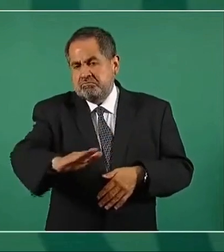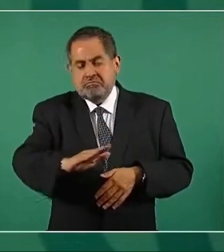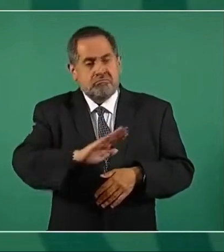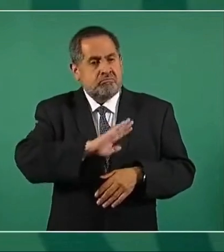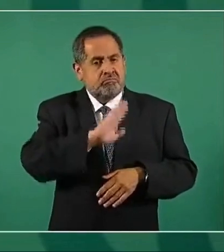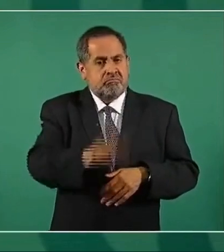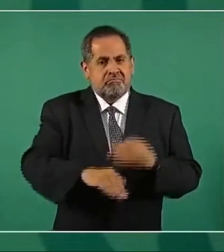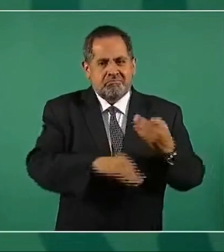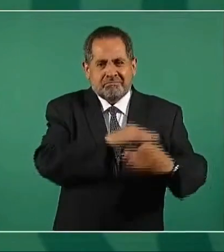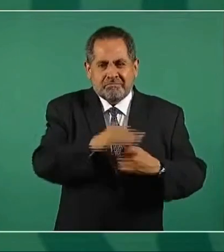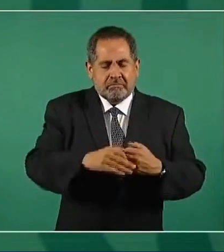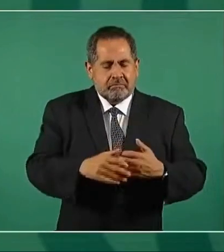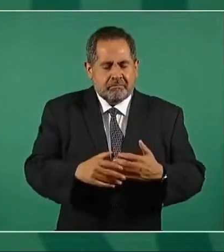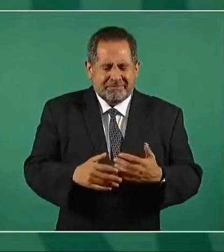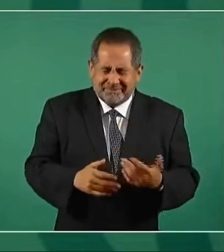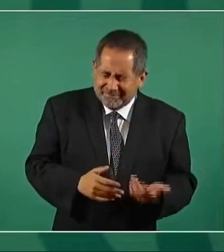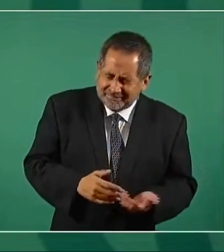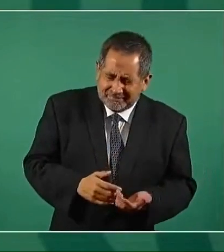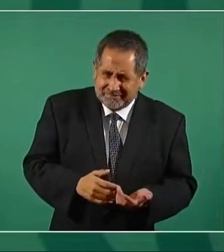Fíjense